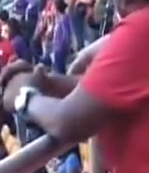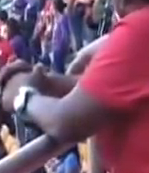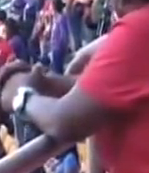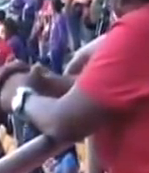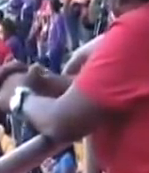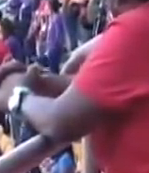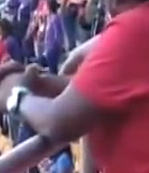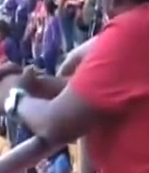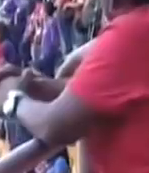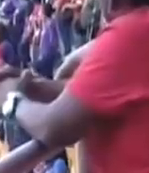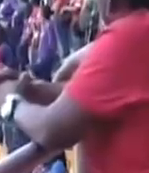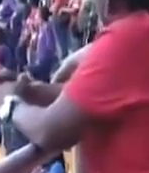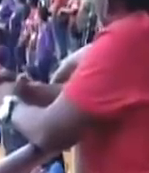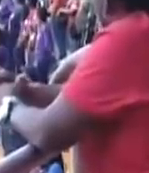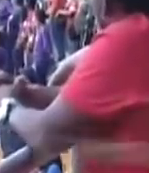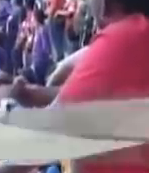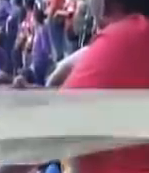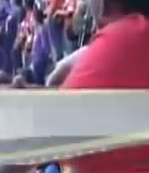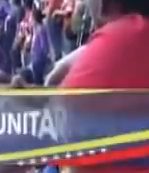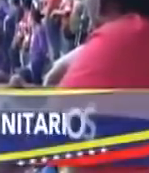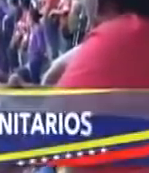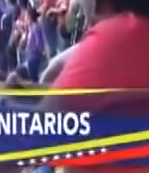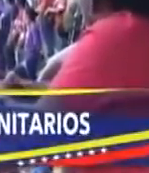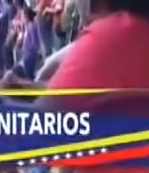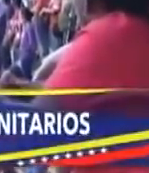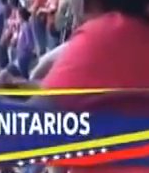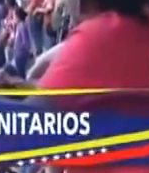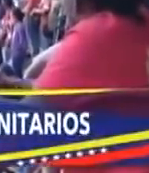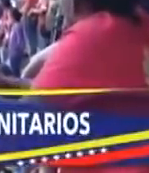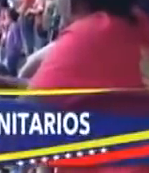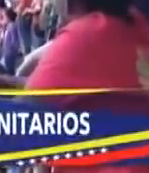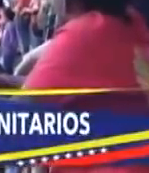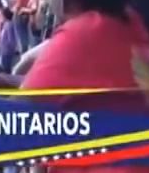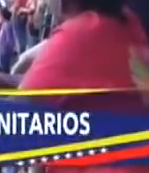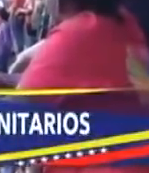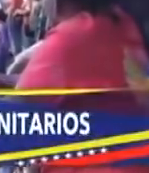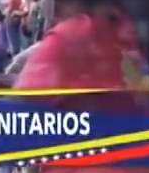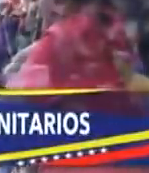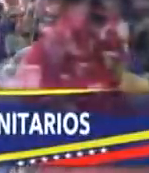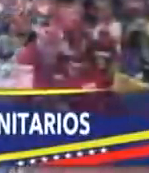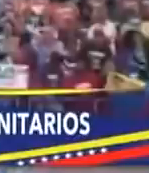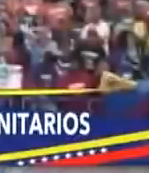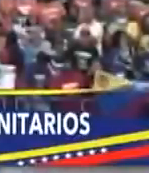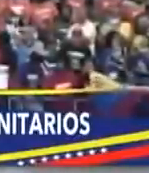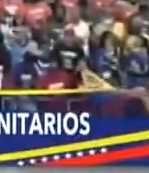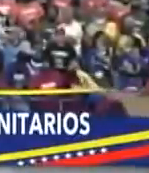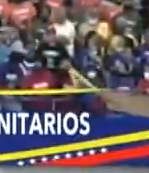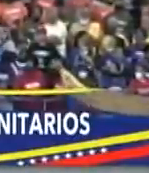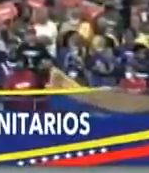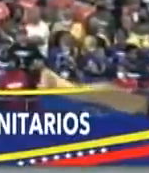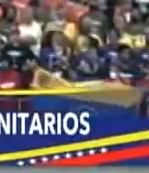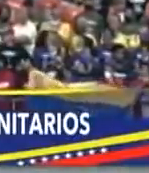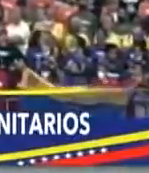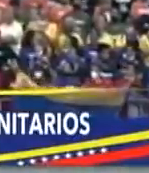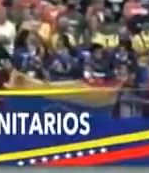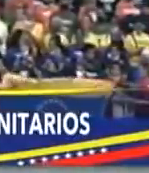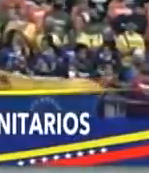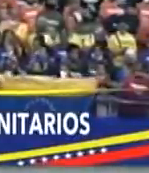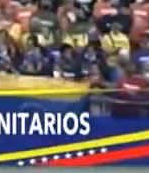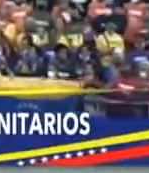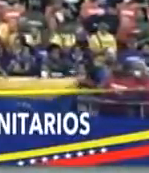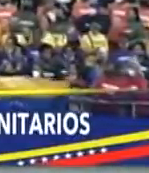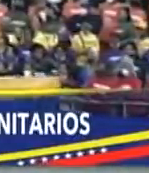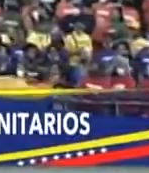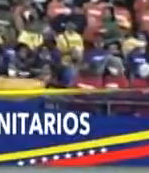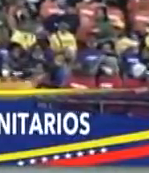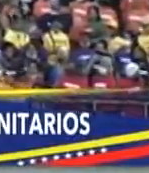antes en la historia de Venezuela. El poder popular en cada territorio gestionando las políticas